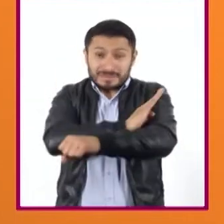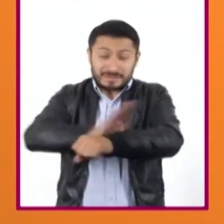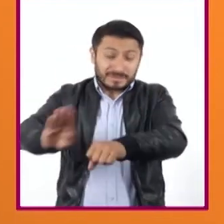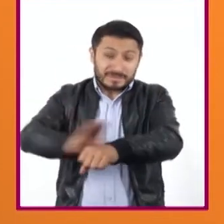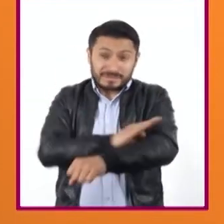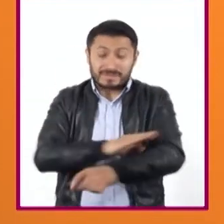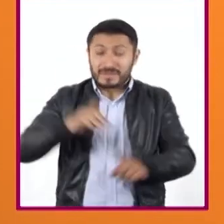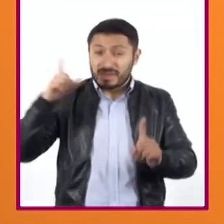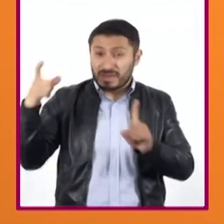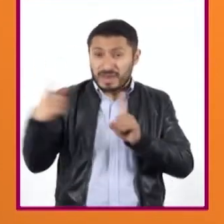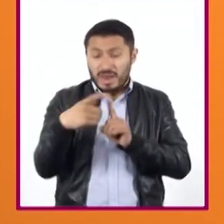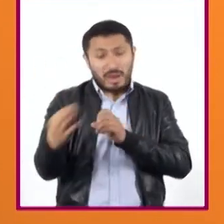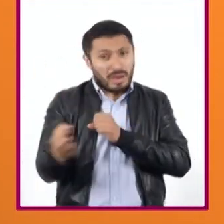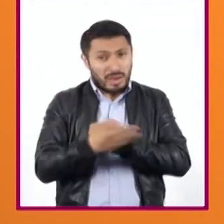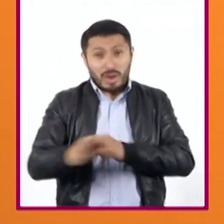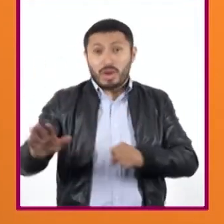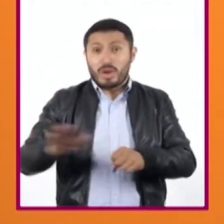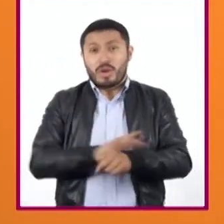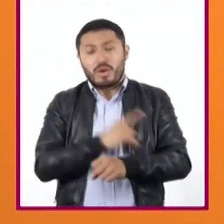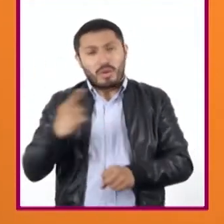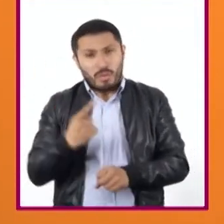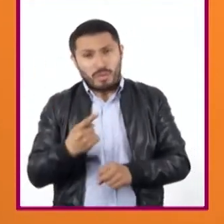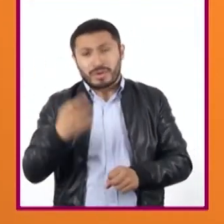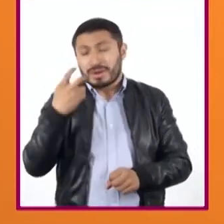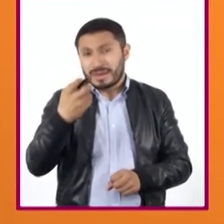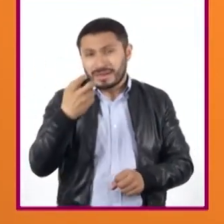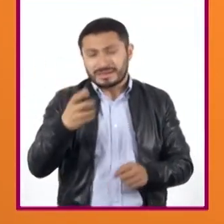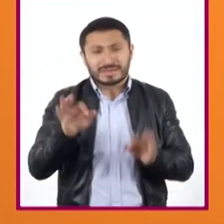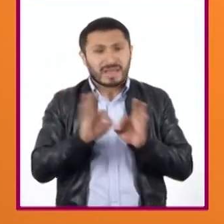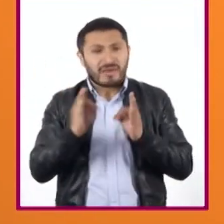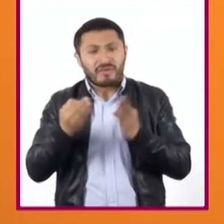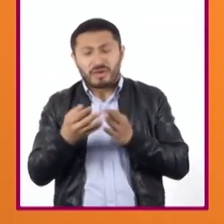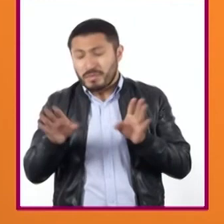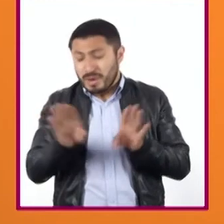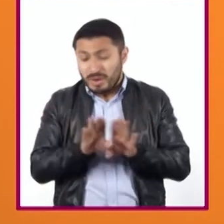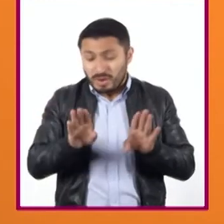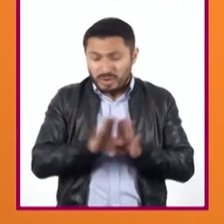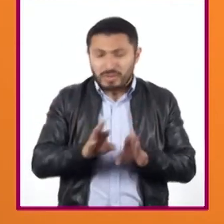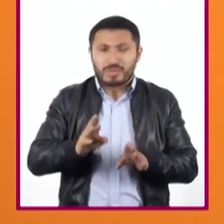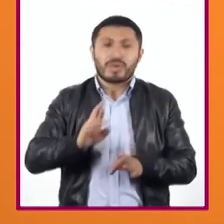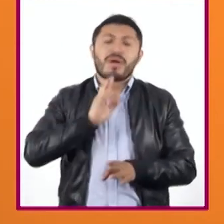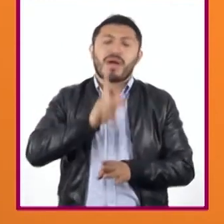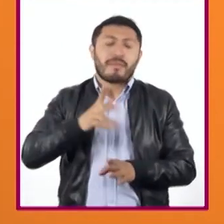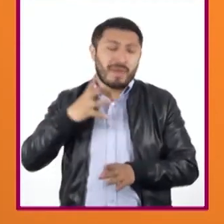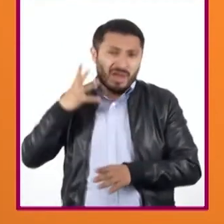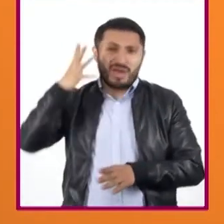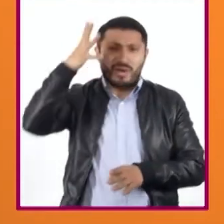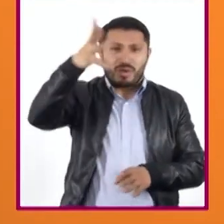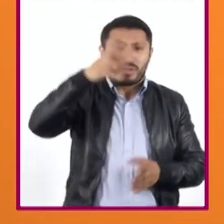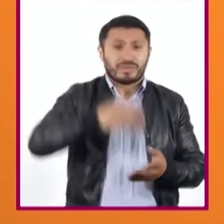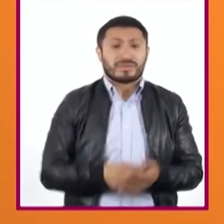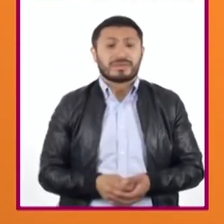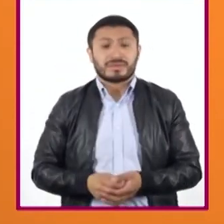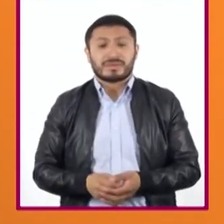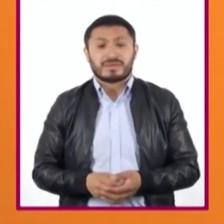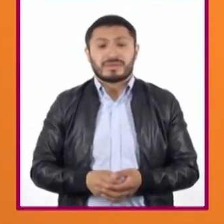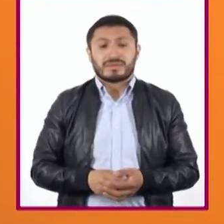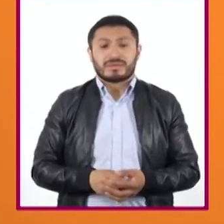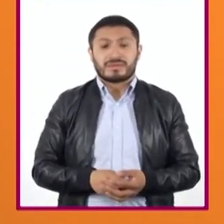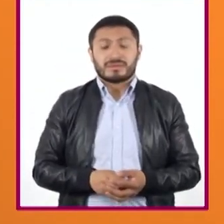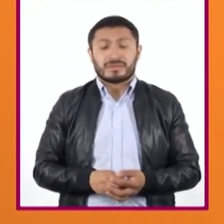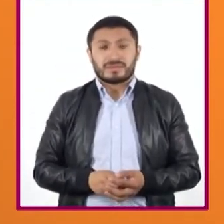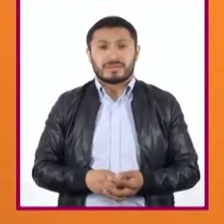dan forma, por decirlo de este modo, a nuestro futuro y son como una guía para